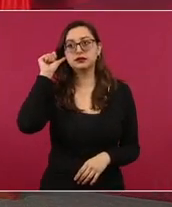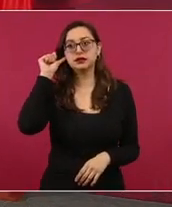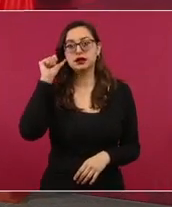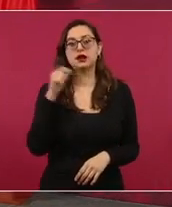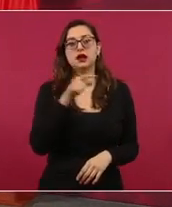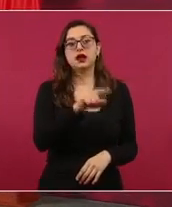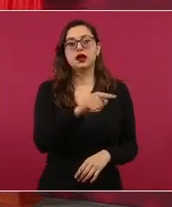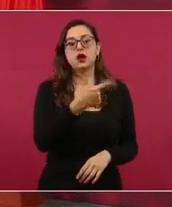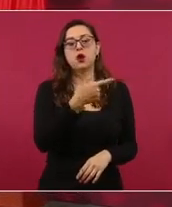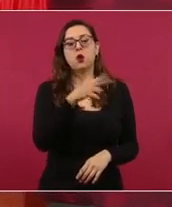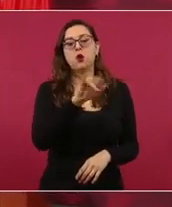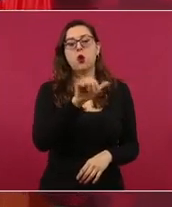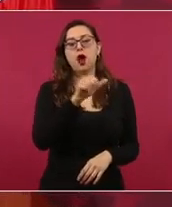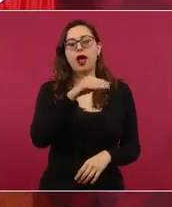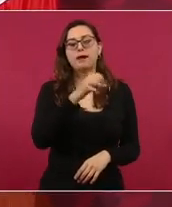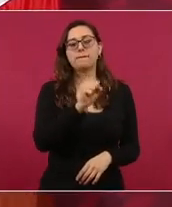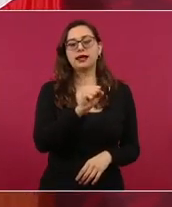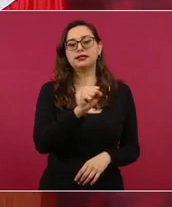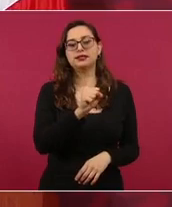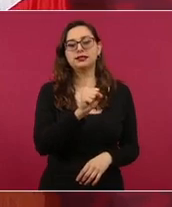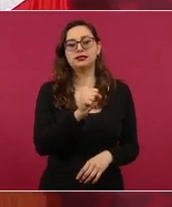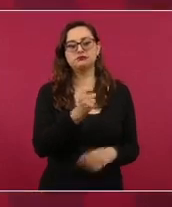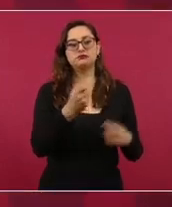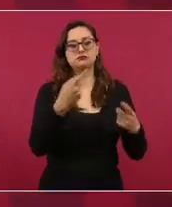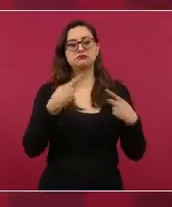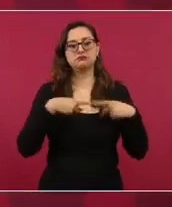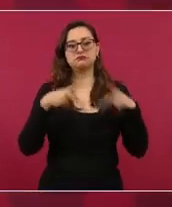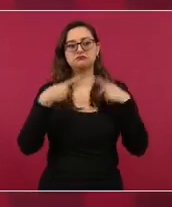Guaymas, hubo detenciones